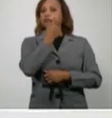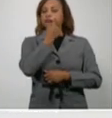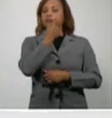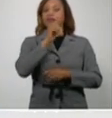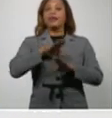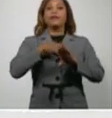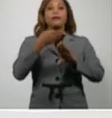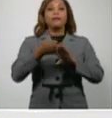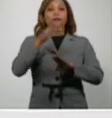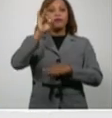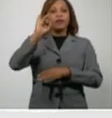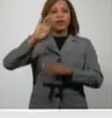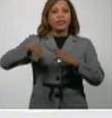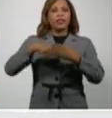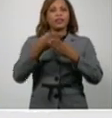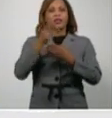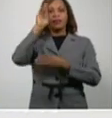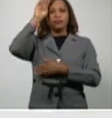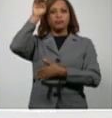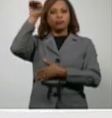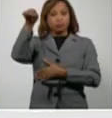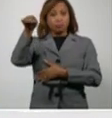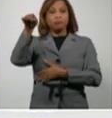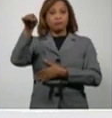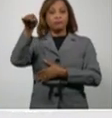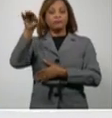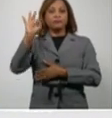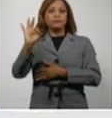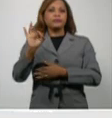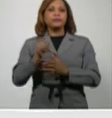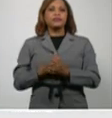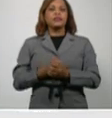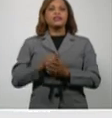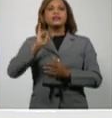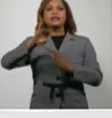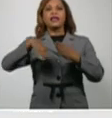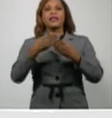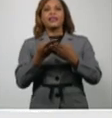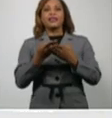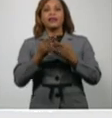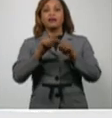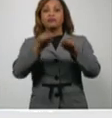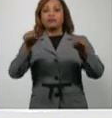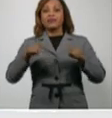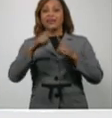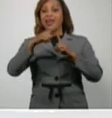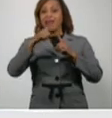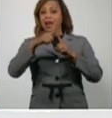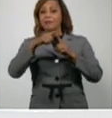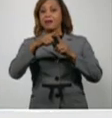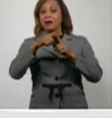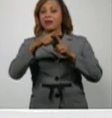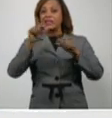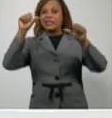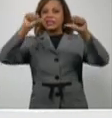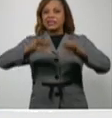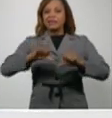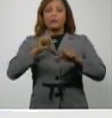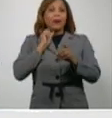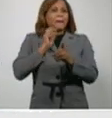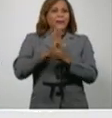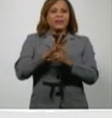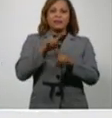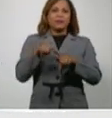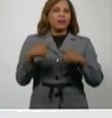7 días ingresados, 6 de ellos en terapia intensiva, ya que desde un principio presentó